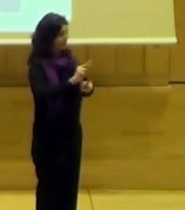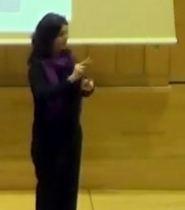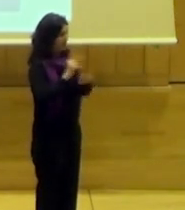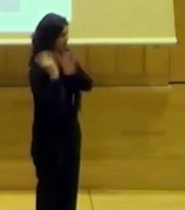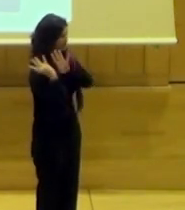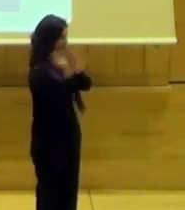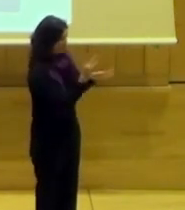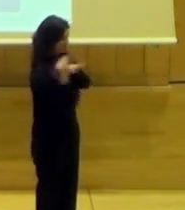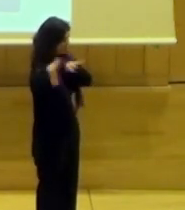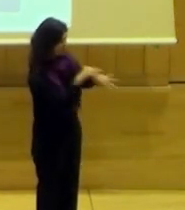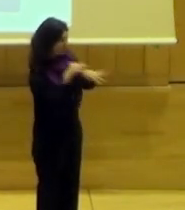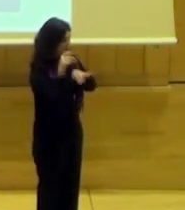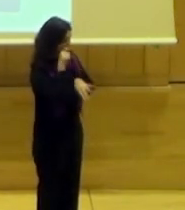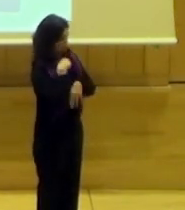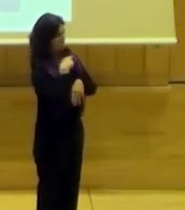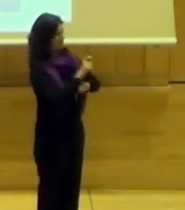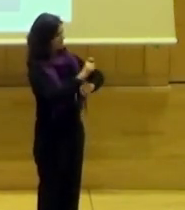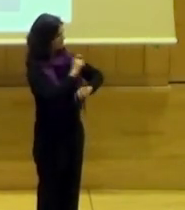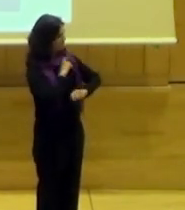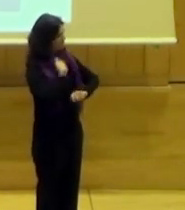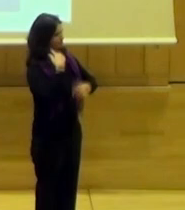obligan a tomar una concienciación. Por eso pensamos